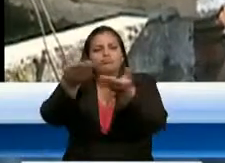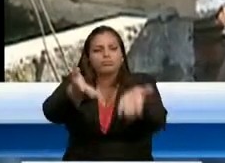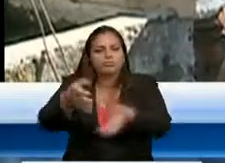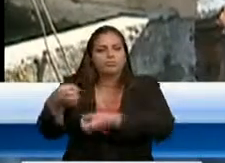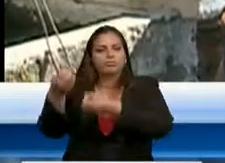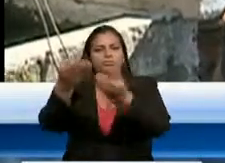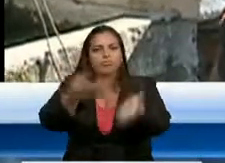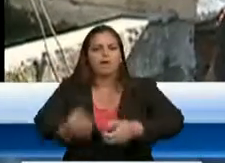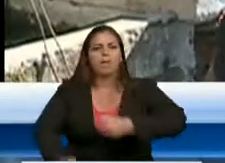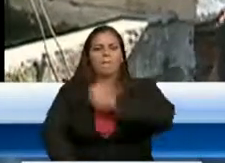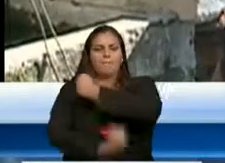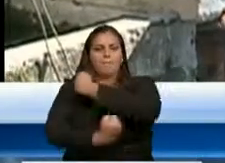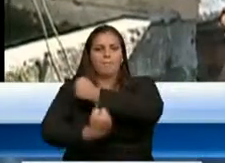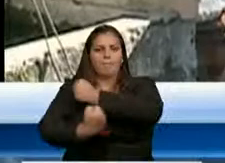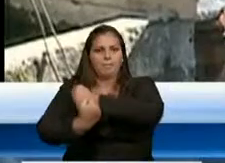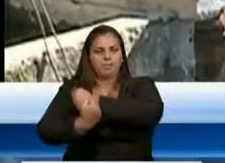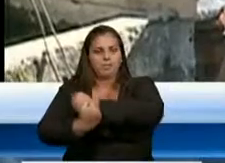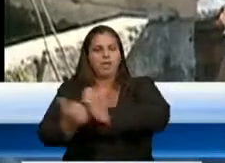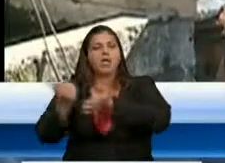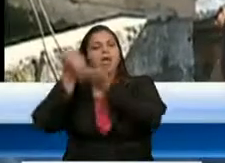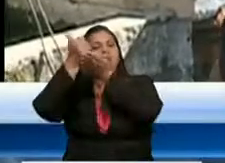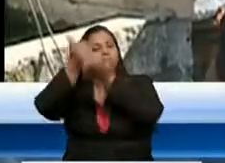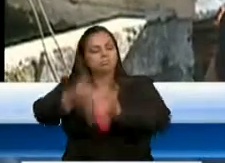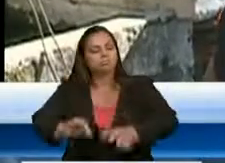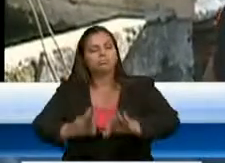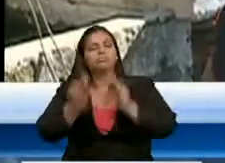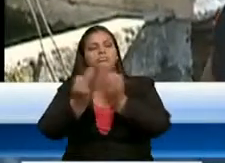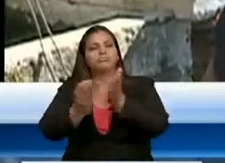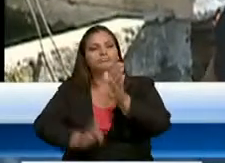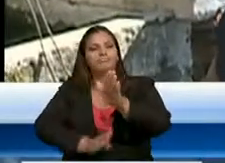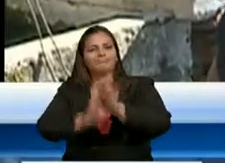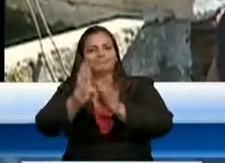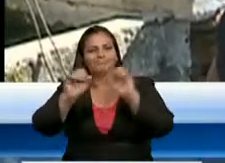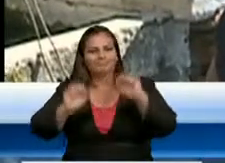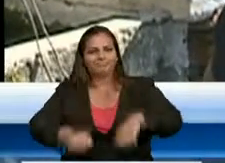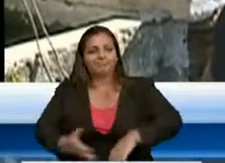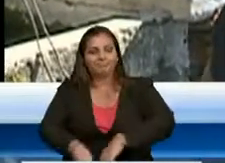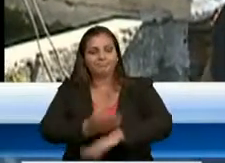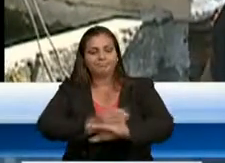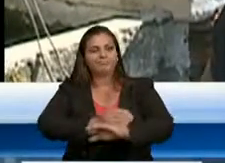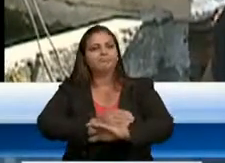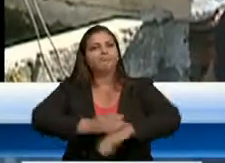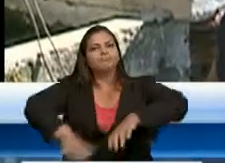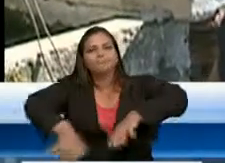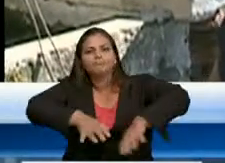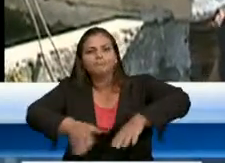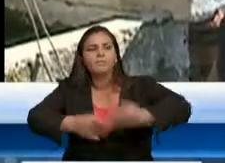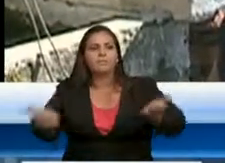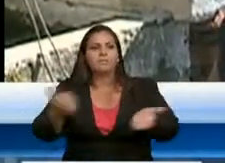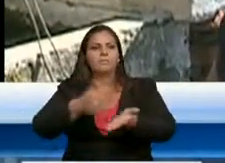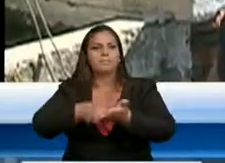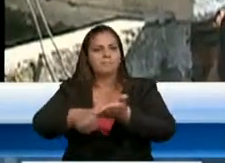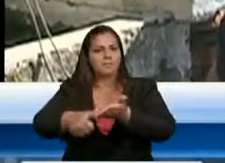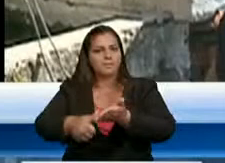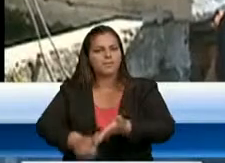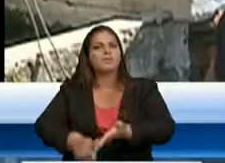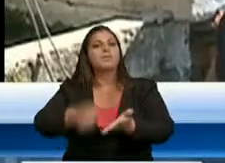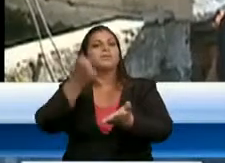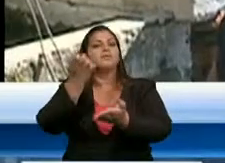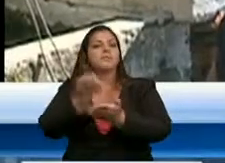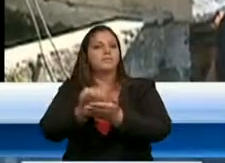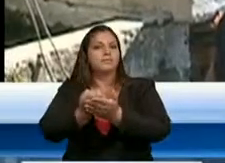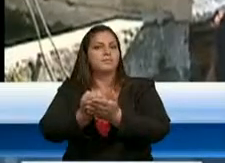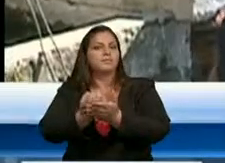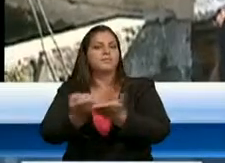esta intervención en la recuperación de esta familia, estamos coordinando con el Ministerio de Inclusión Económica y Social para que